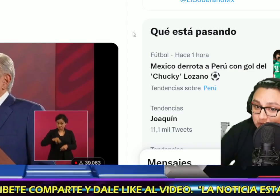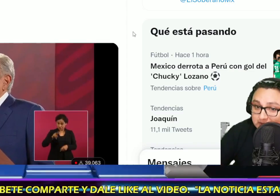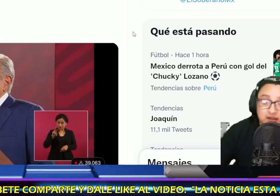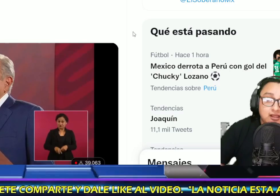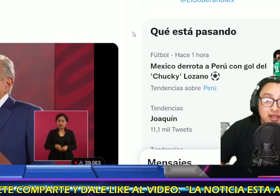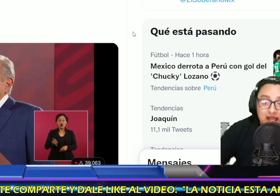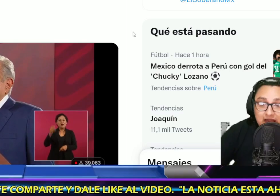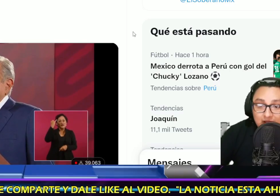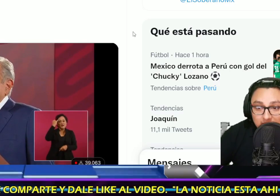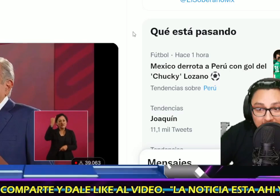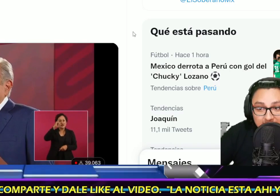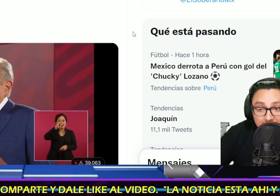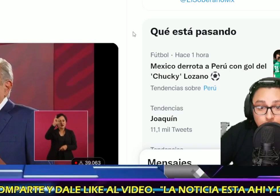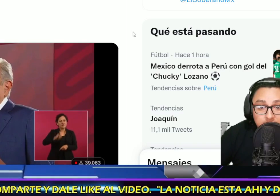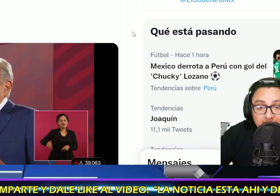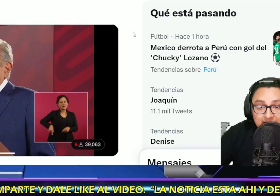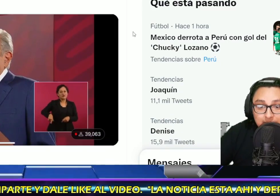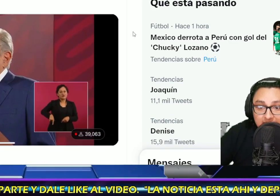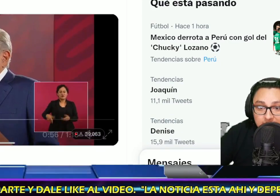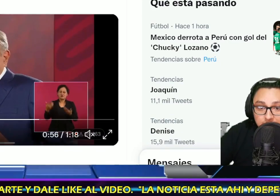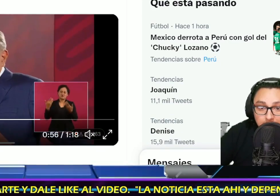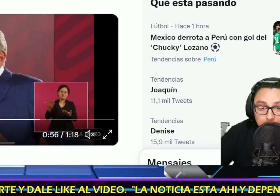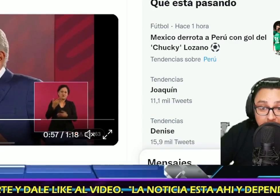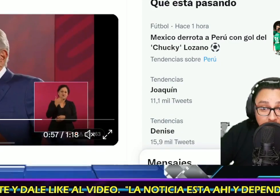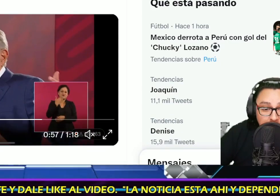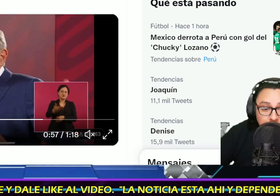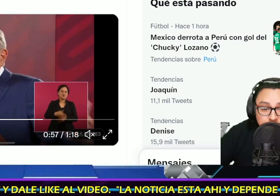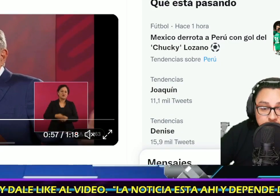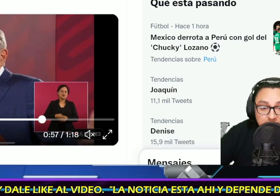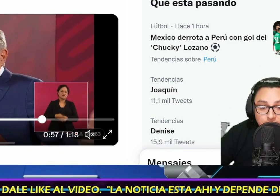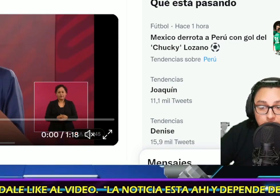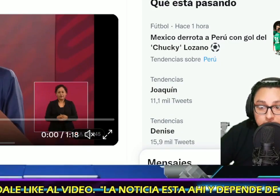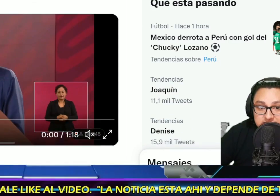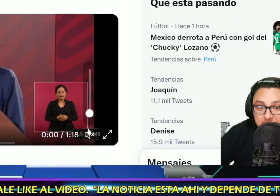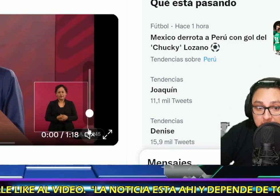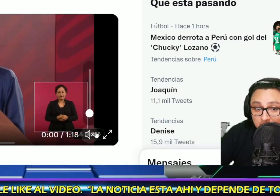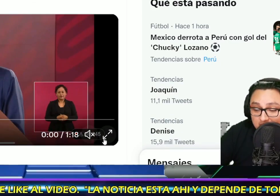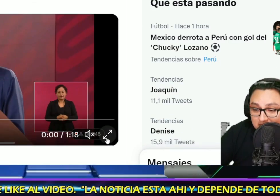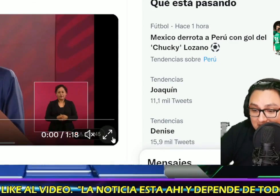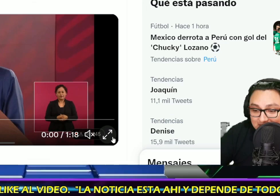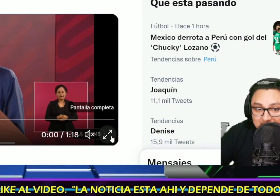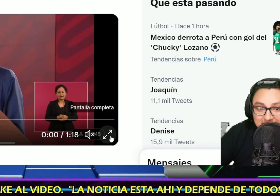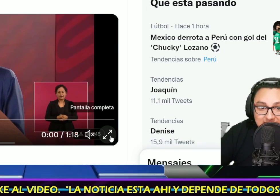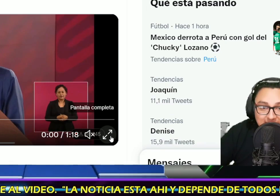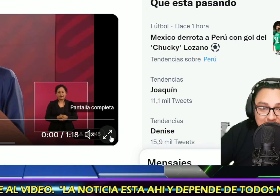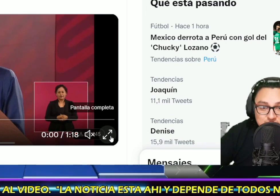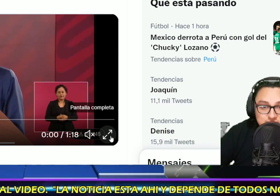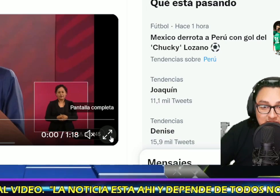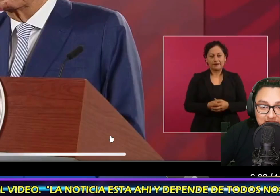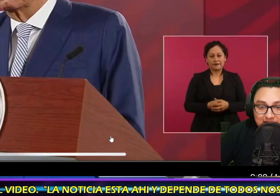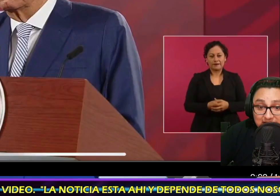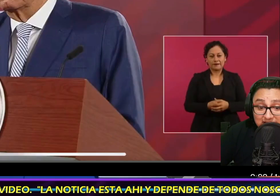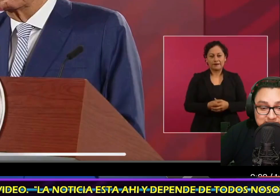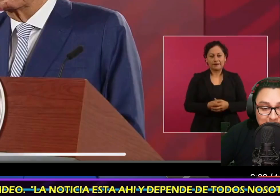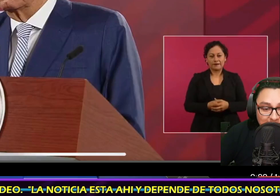corporativa a la oligarquía económica y al pequeño pero rabiosos sector conservador y anti derechos